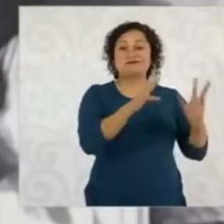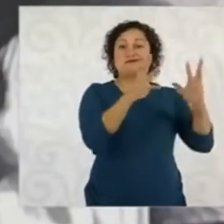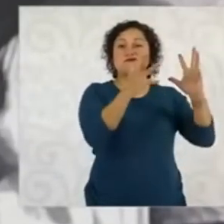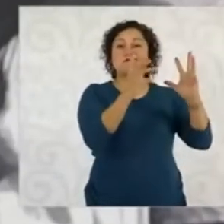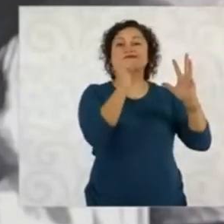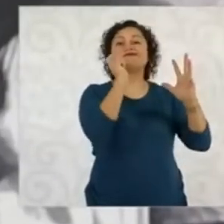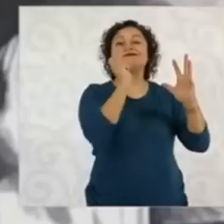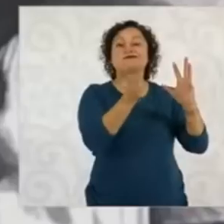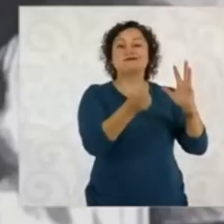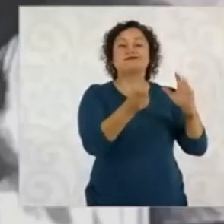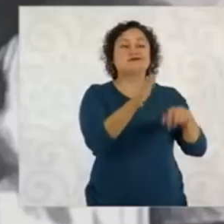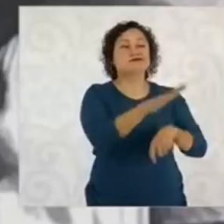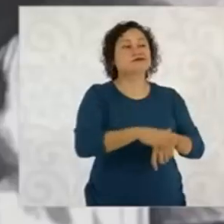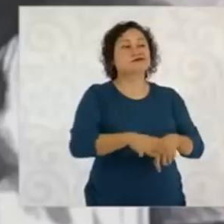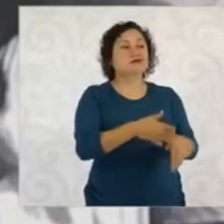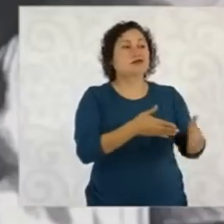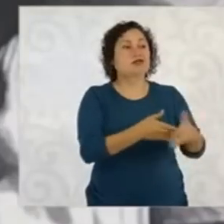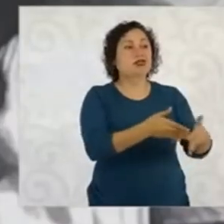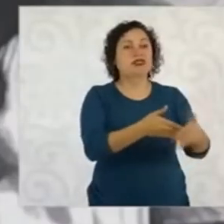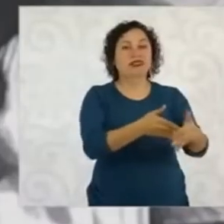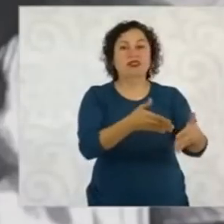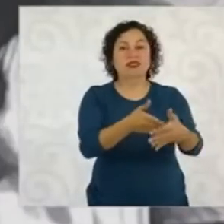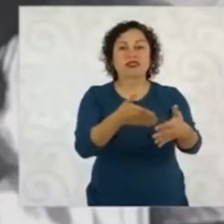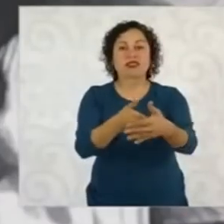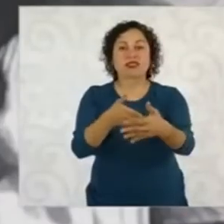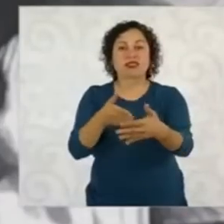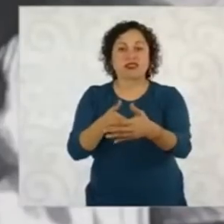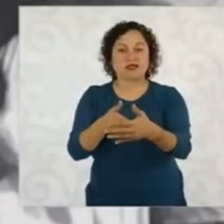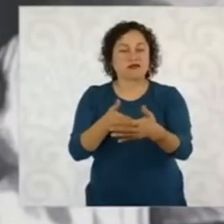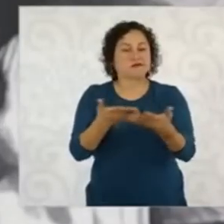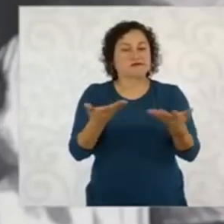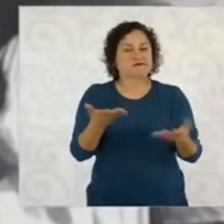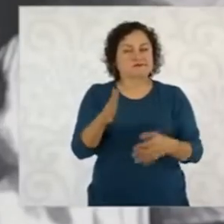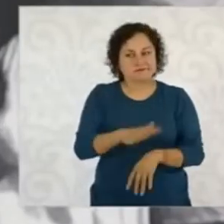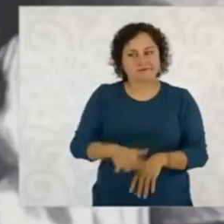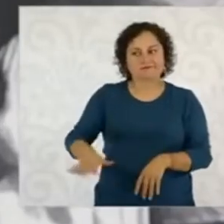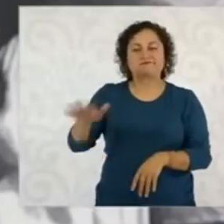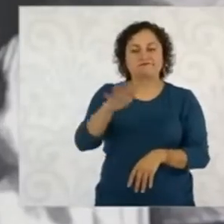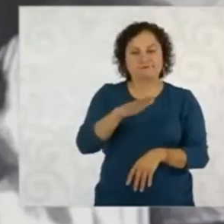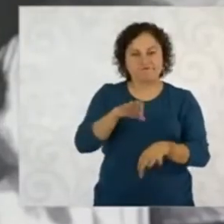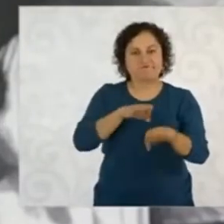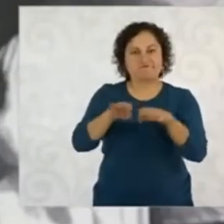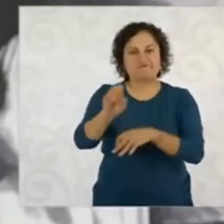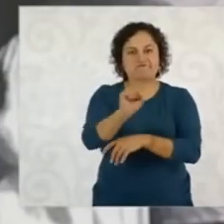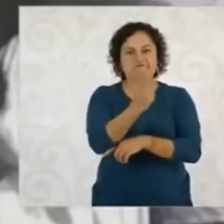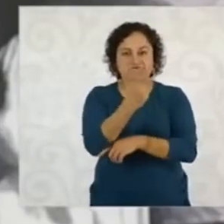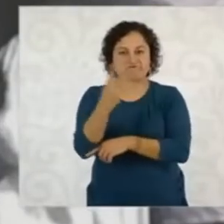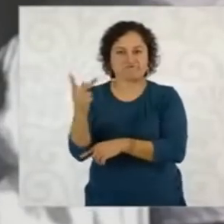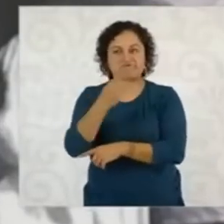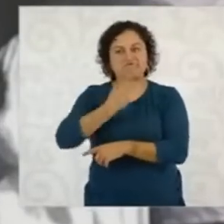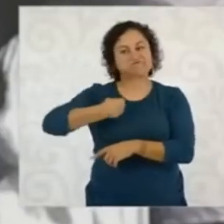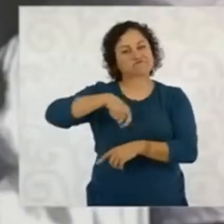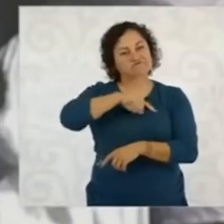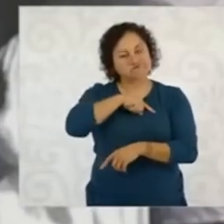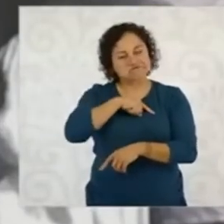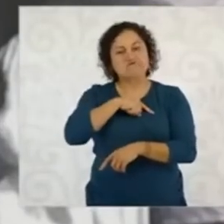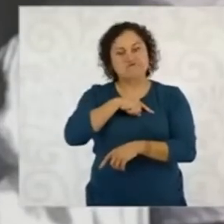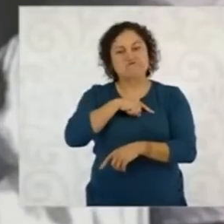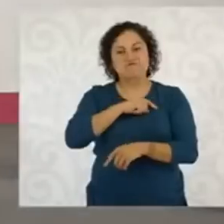de aceptación y de cancelación que prácticamente a todos nosotros y